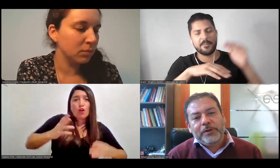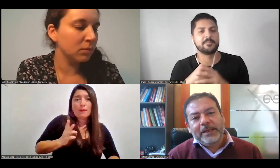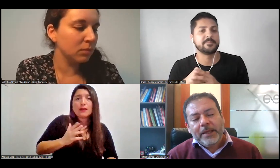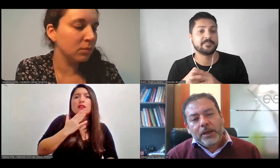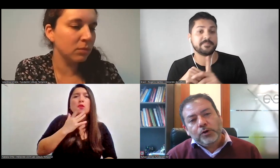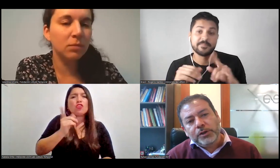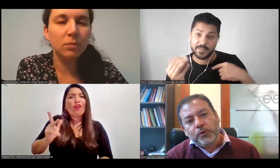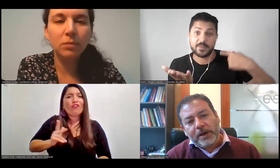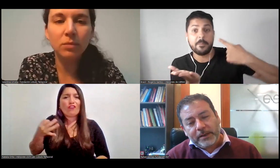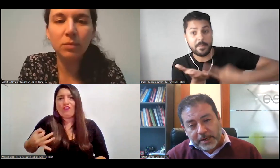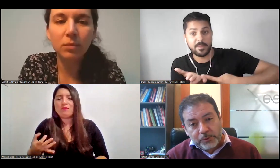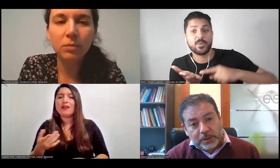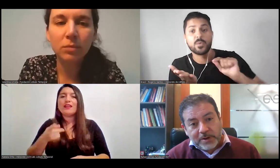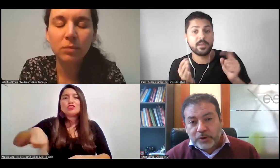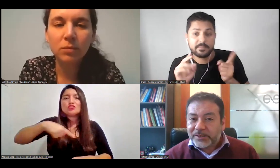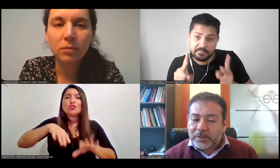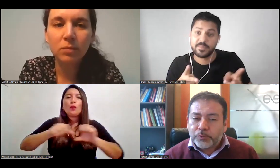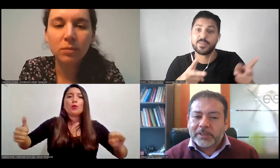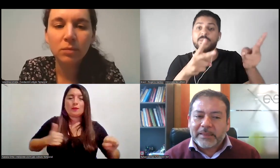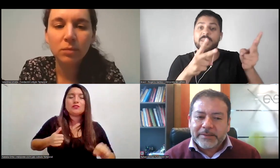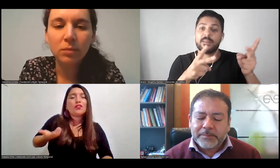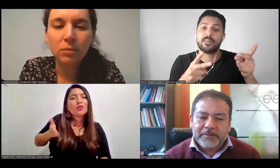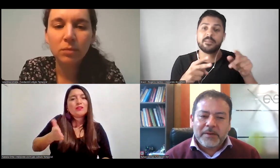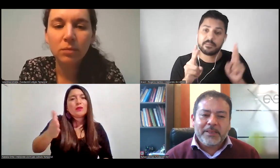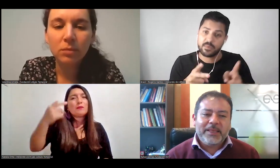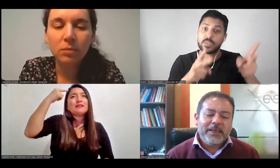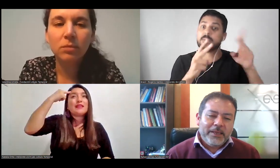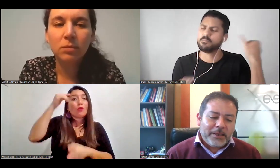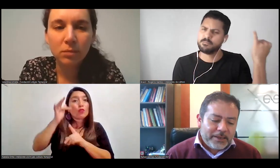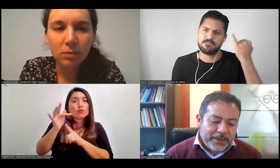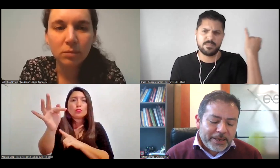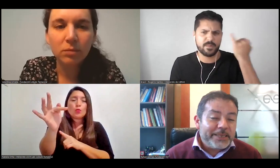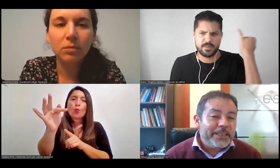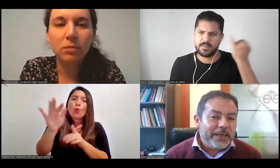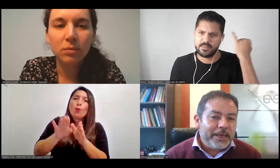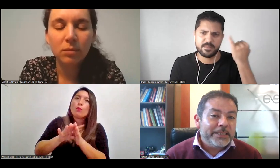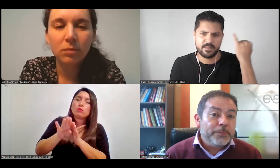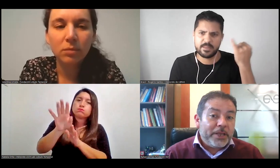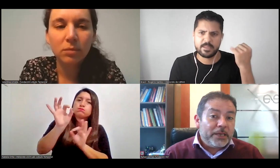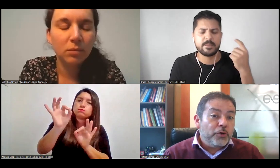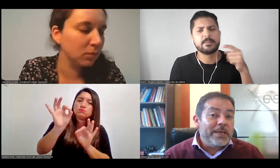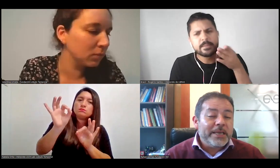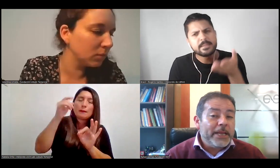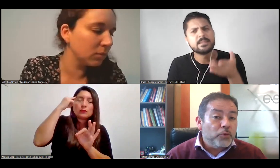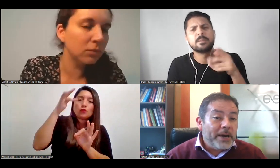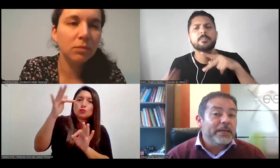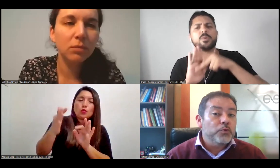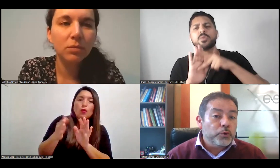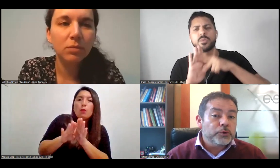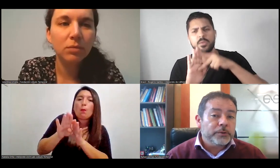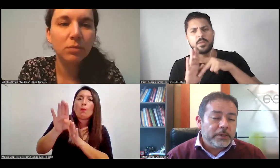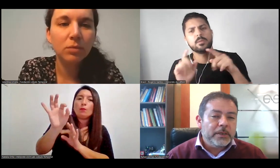también de poder continuar, que creemos que tiene una proyección importantísima finalmente este proyecto, e ir generando